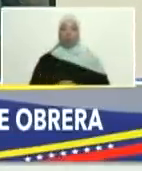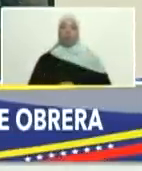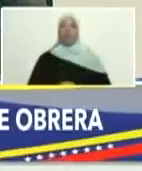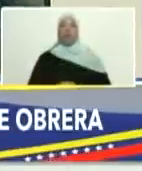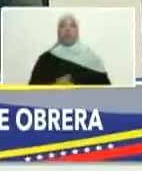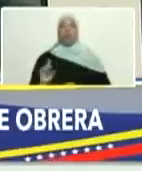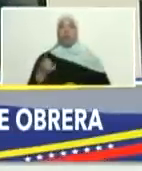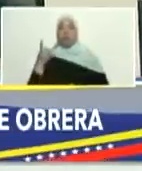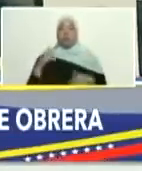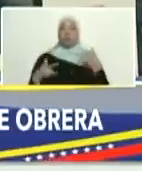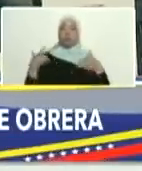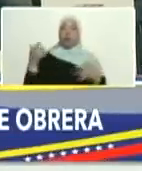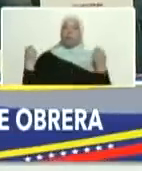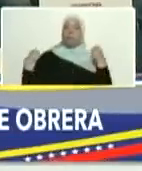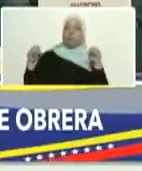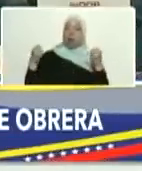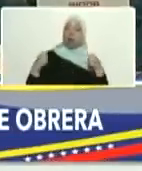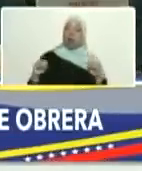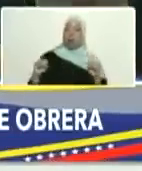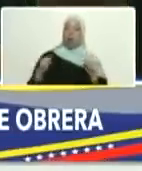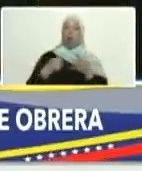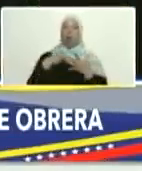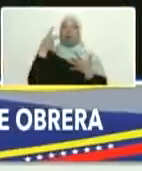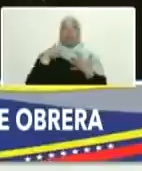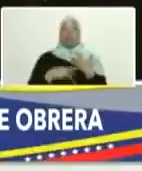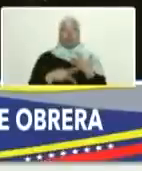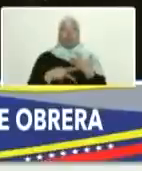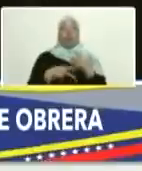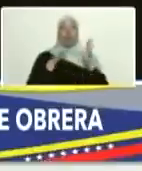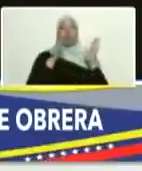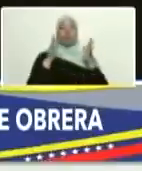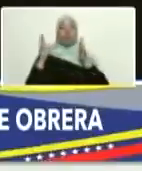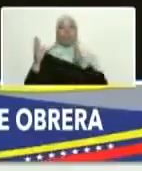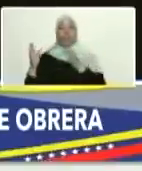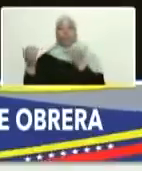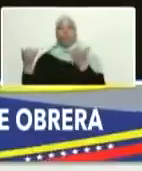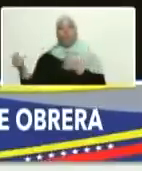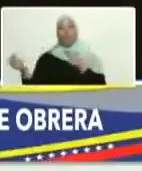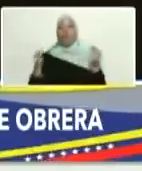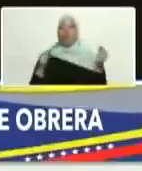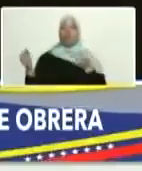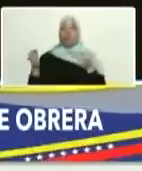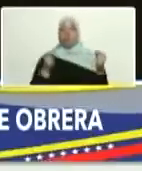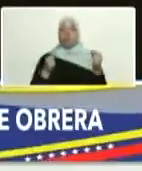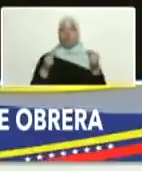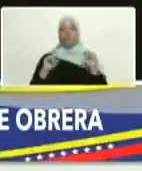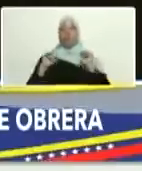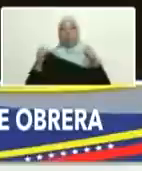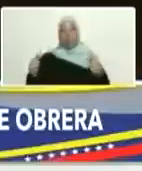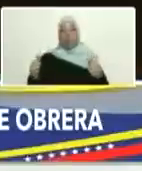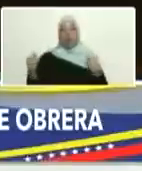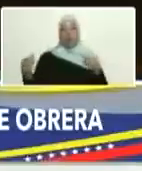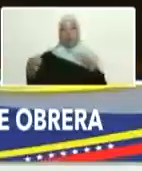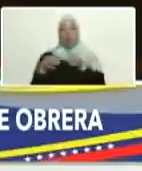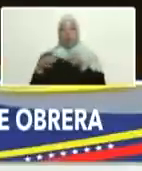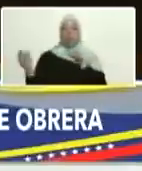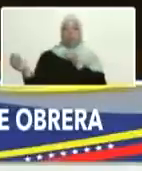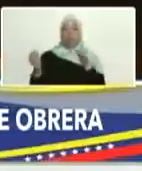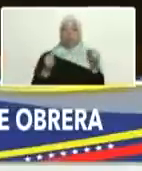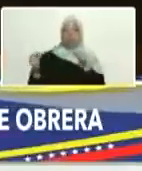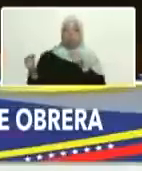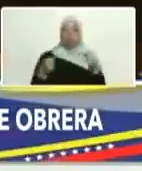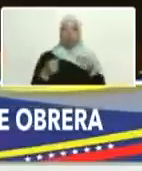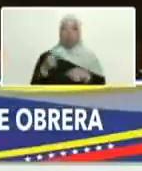una sesión práctica con propuestas ya de las que estamos debatiendo. Una sesión del